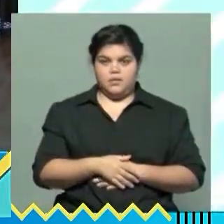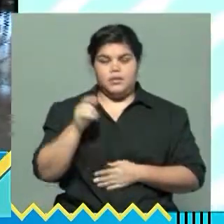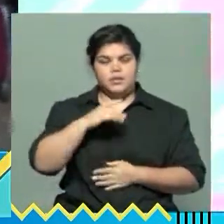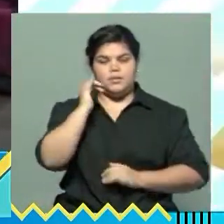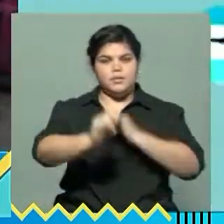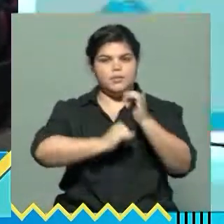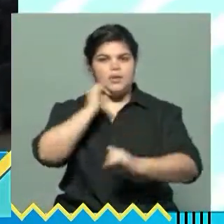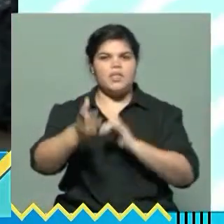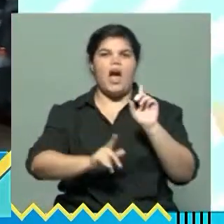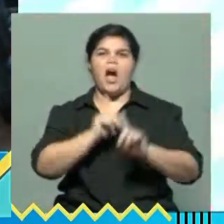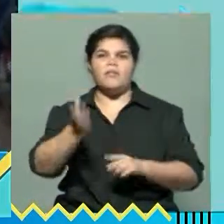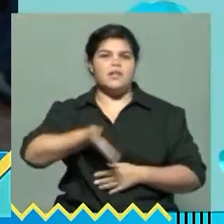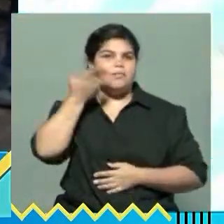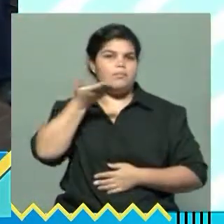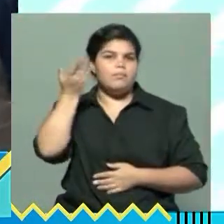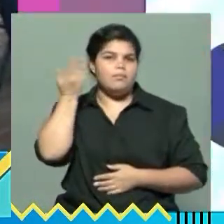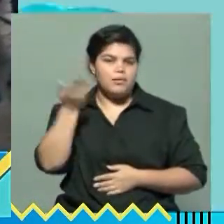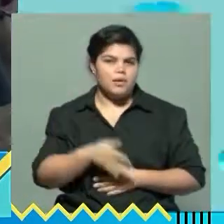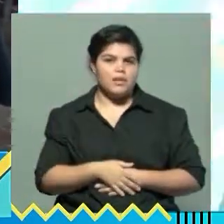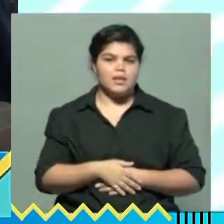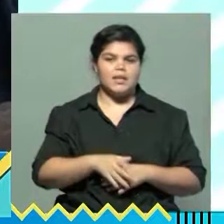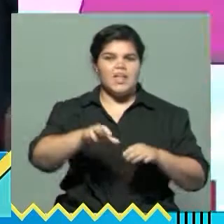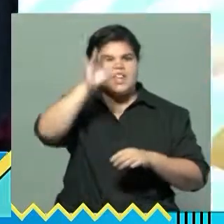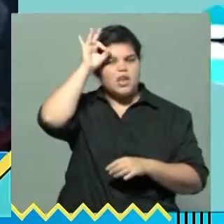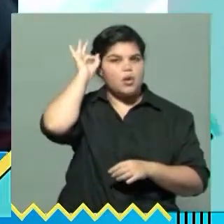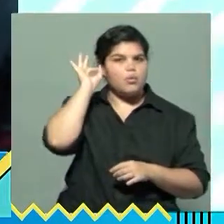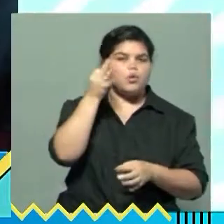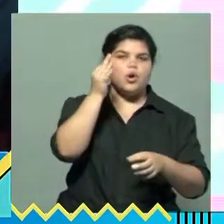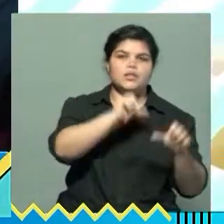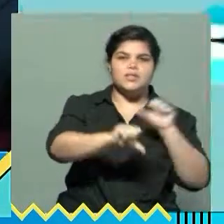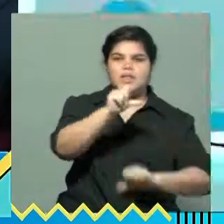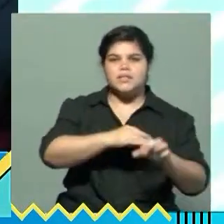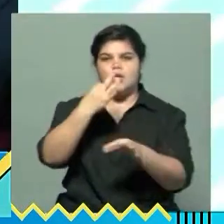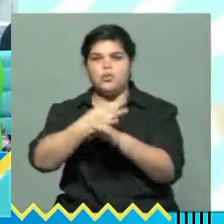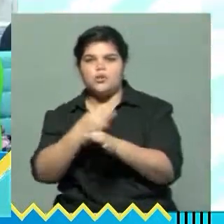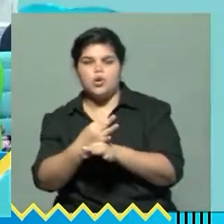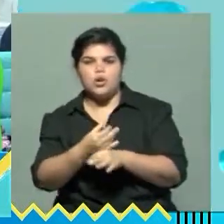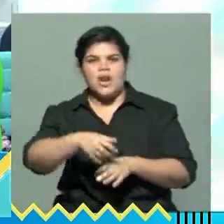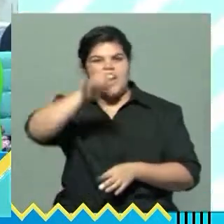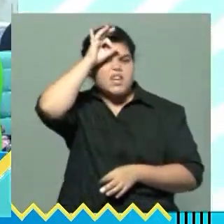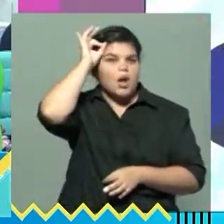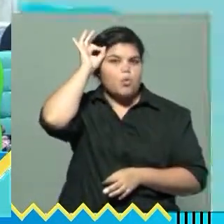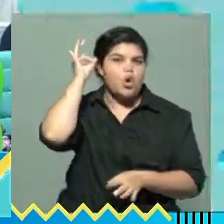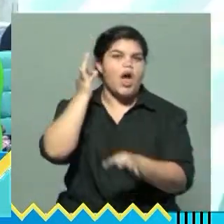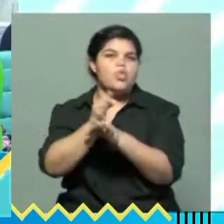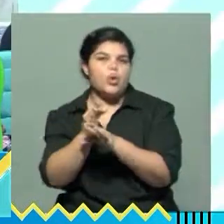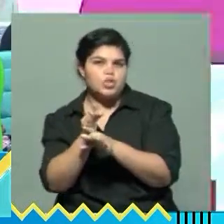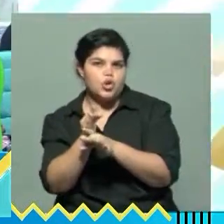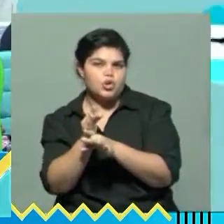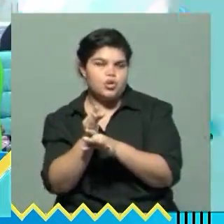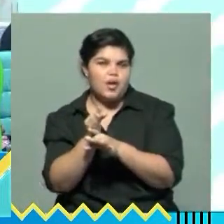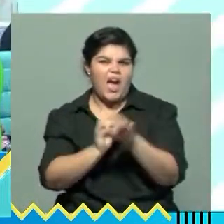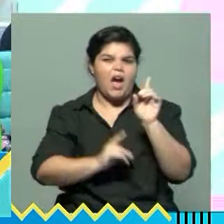infla el rótulo neurociencias educación o neuroeducación, y hay